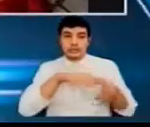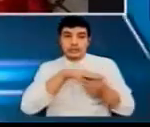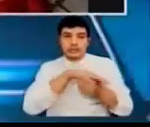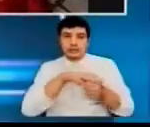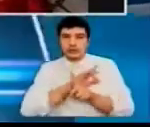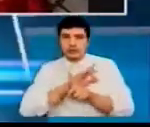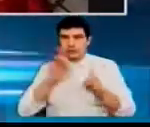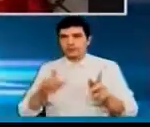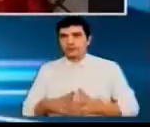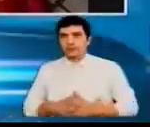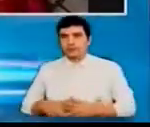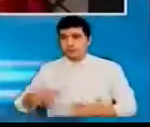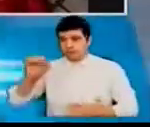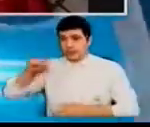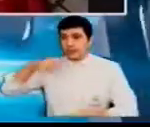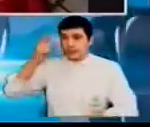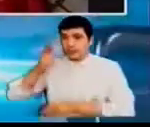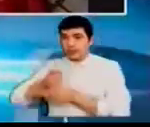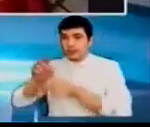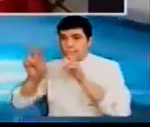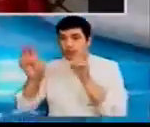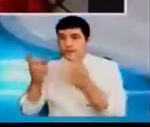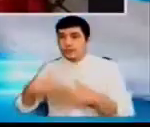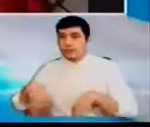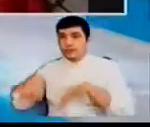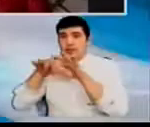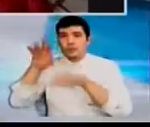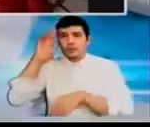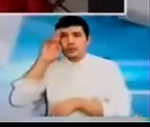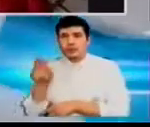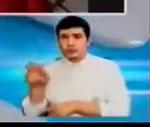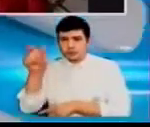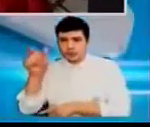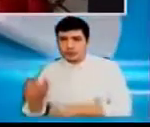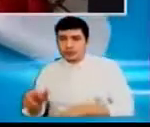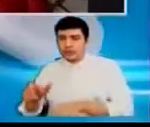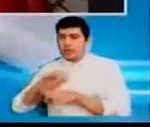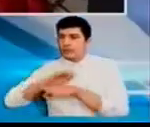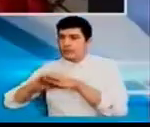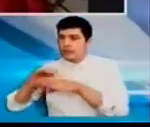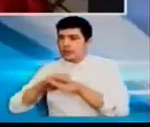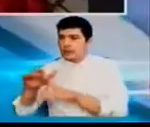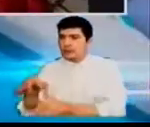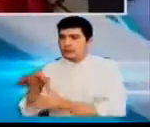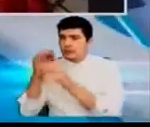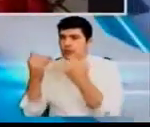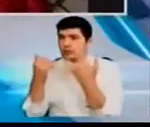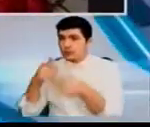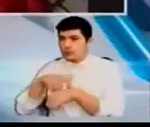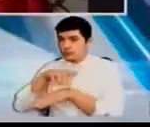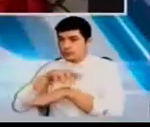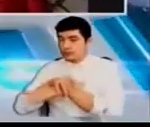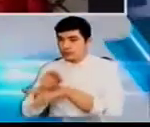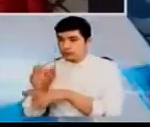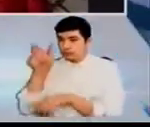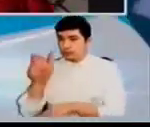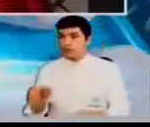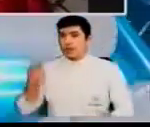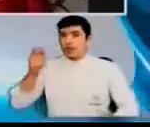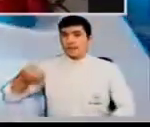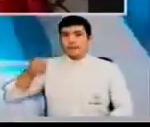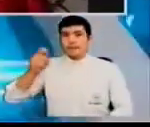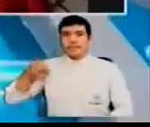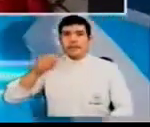Camilo Rodríguez, especialista en derecho penal, que nos va a ayudar a aclarar un poco la situación de lo que está ocurriendo. ¿Cuáles son los derechos de aquellas